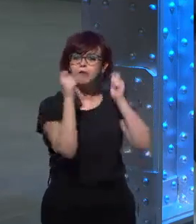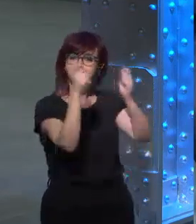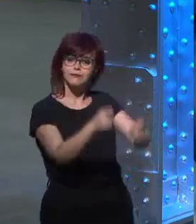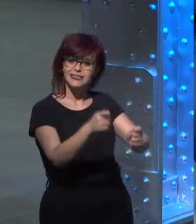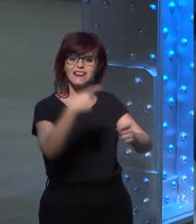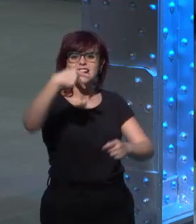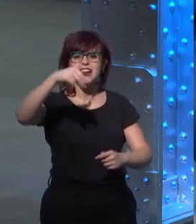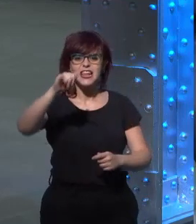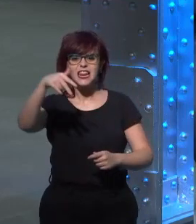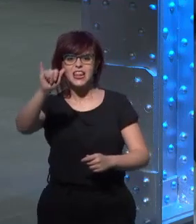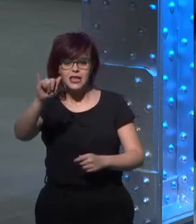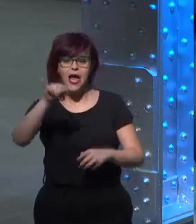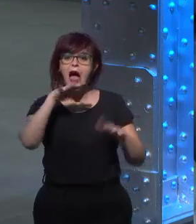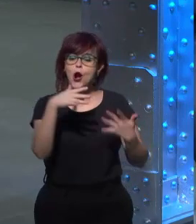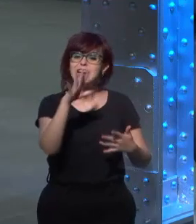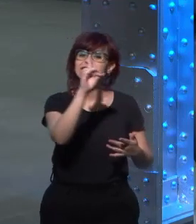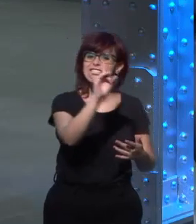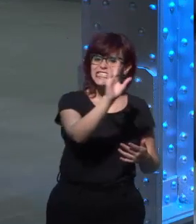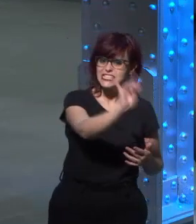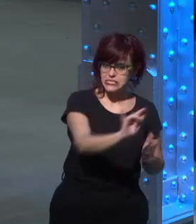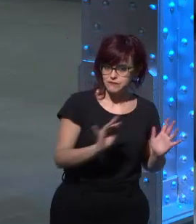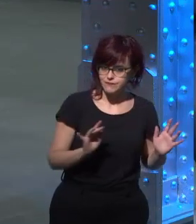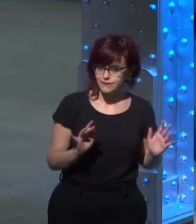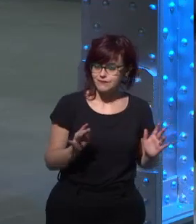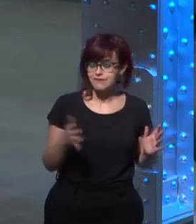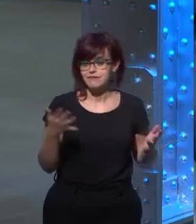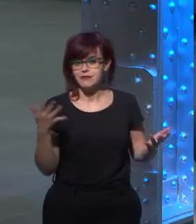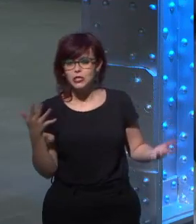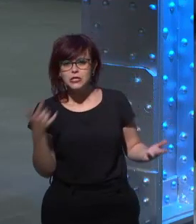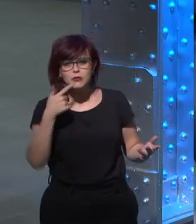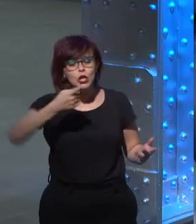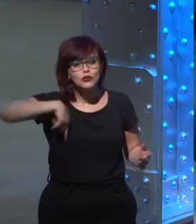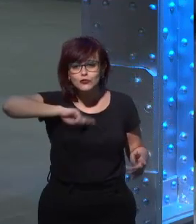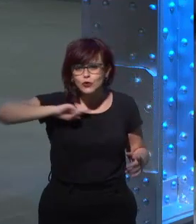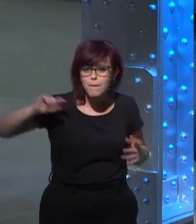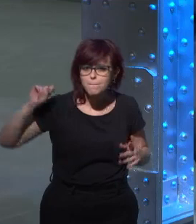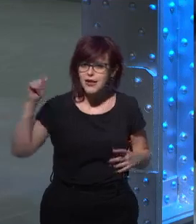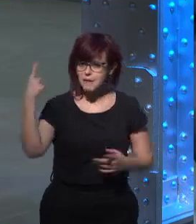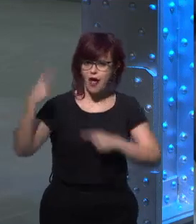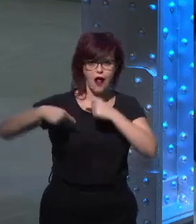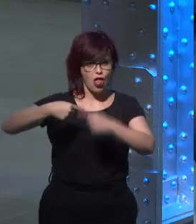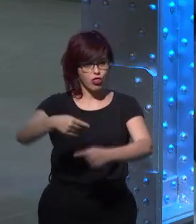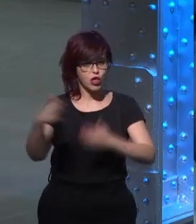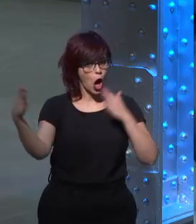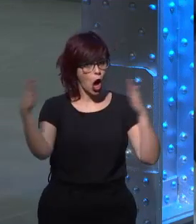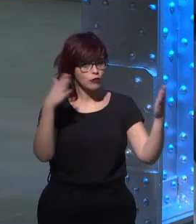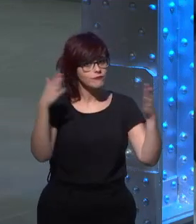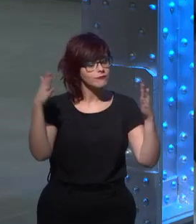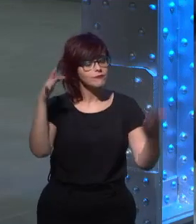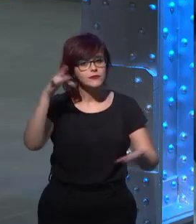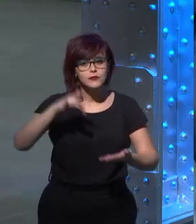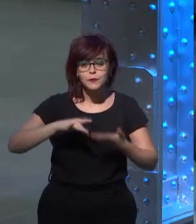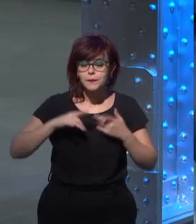ninis, ahora dicen que somos sisis, pero lo que sí hay una cosa que es verdad es que somos la primera generación en muchas generaciones